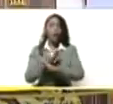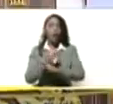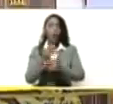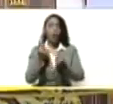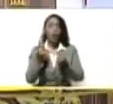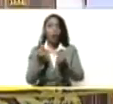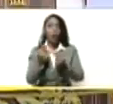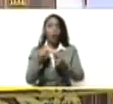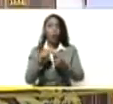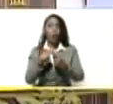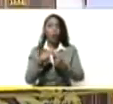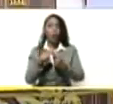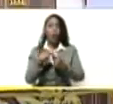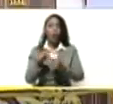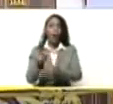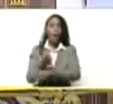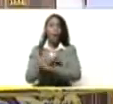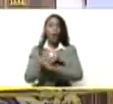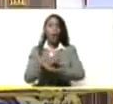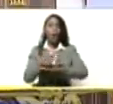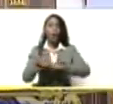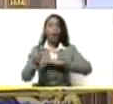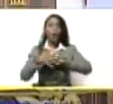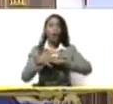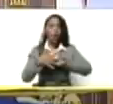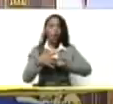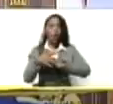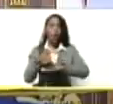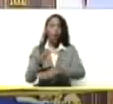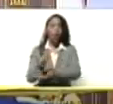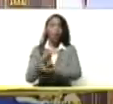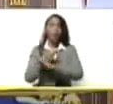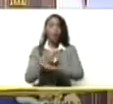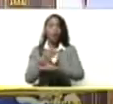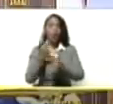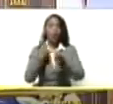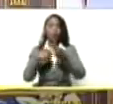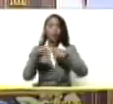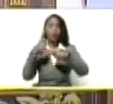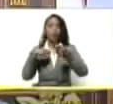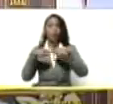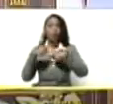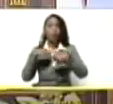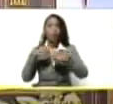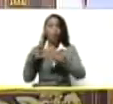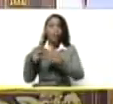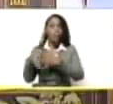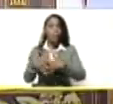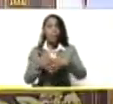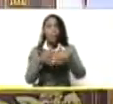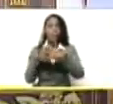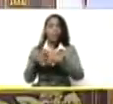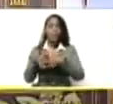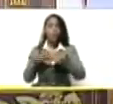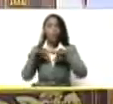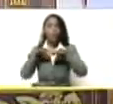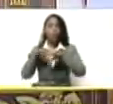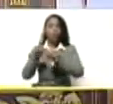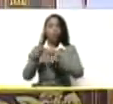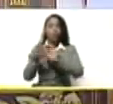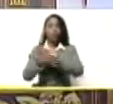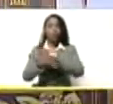todo el liderazgo acompañe a nuestros emprendedores y facilite el proceso de formalización la tercera efe presidente